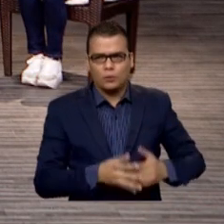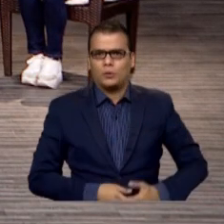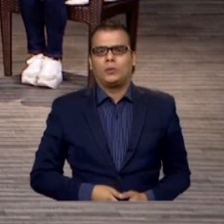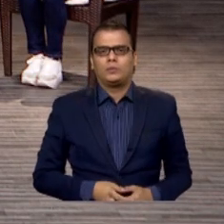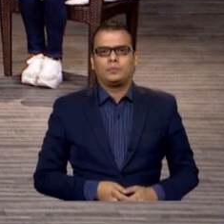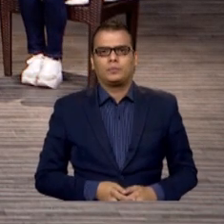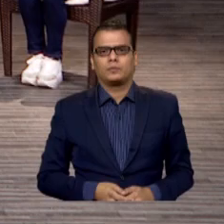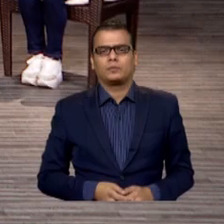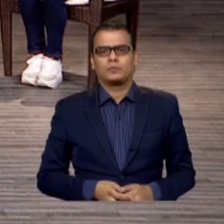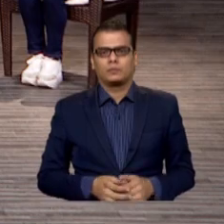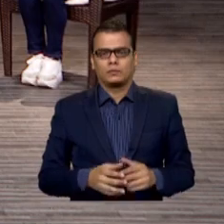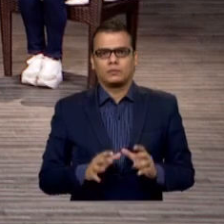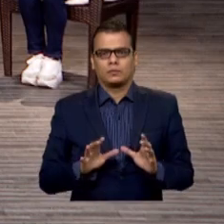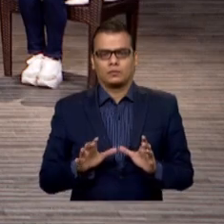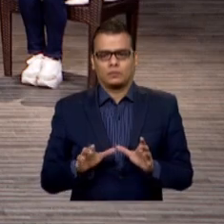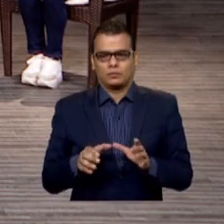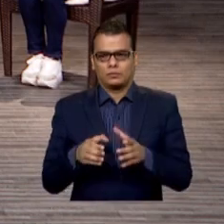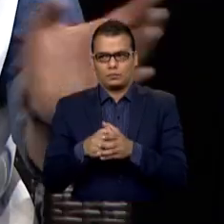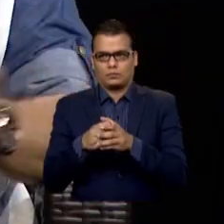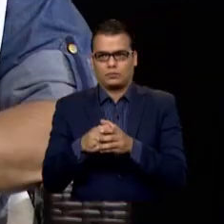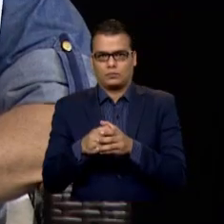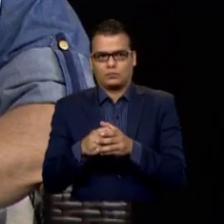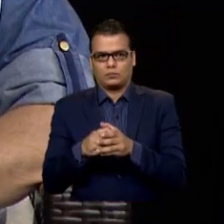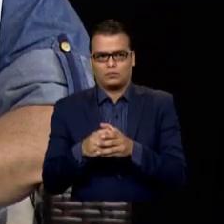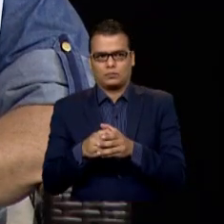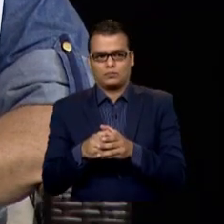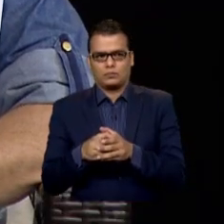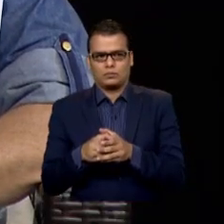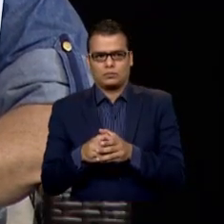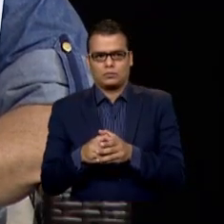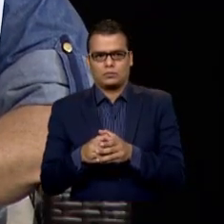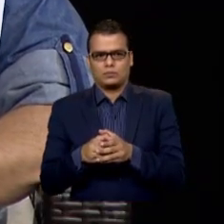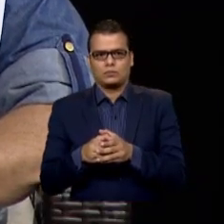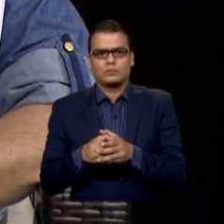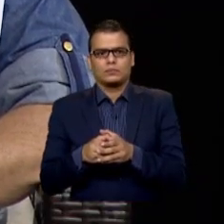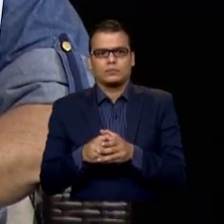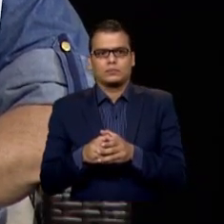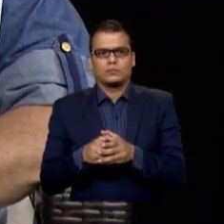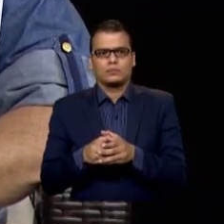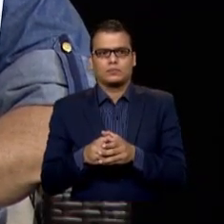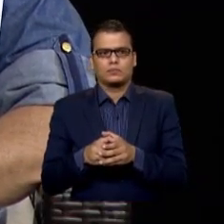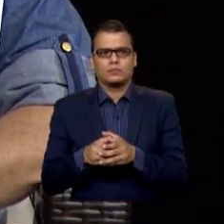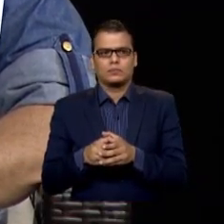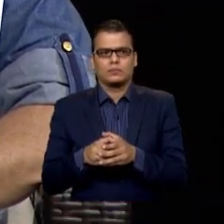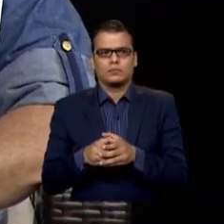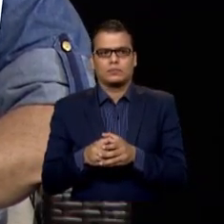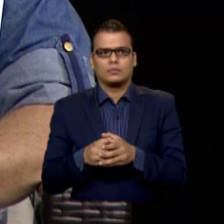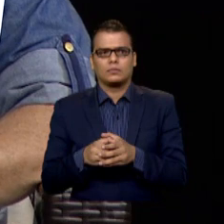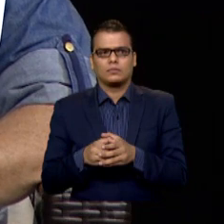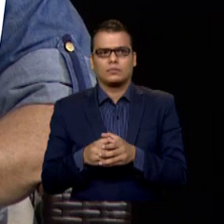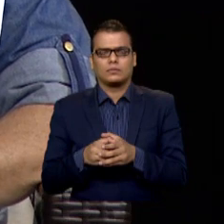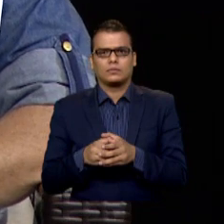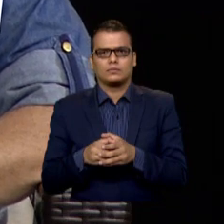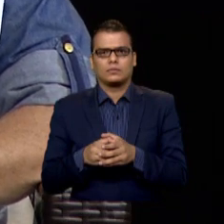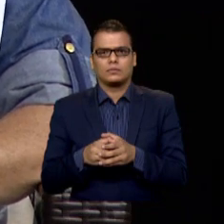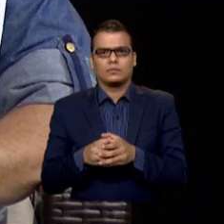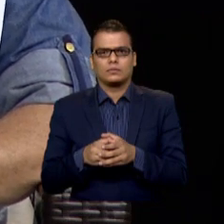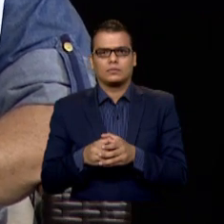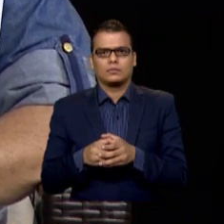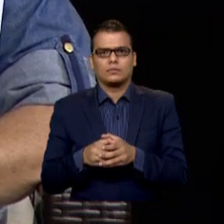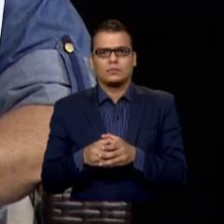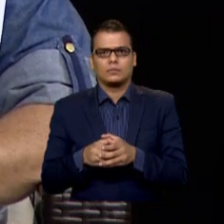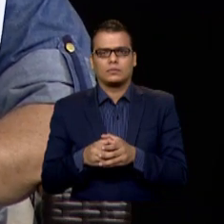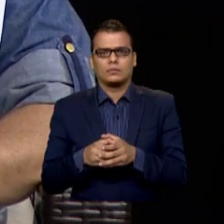la Secretaría Departamental de Salud, por la Secretaría Municipal de Salud y por el Ministerio, ha posibilitado que